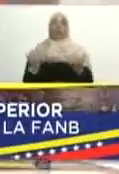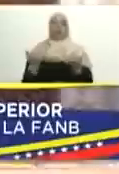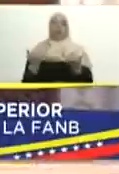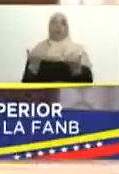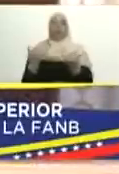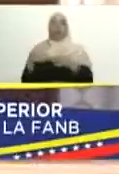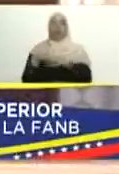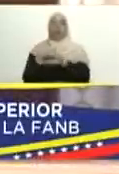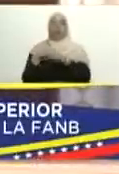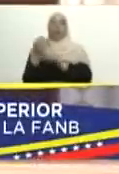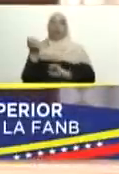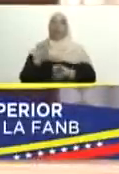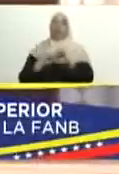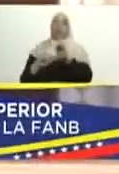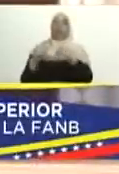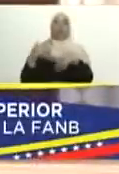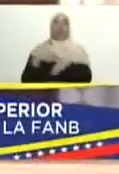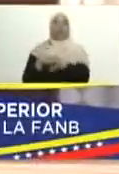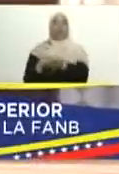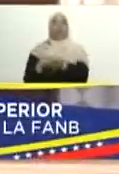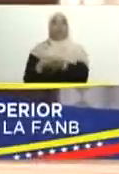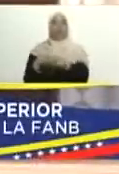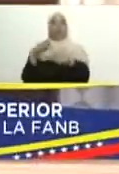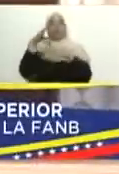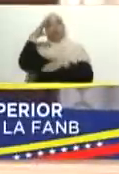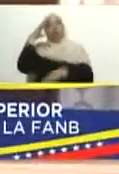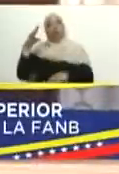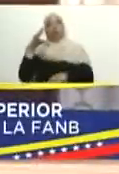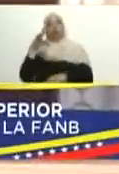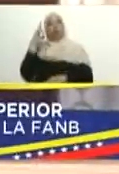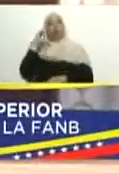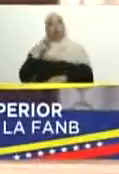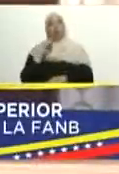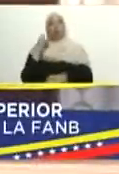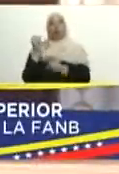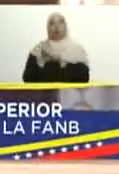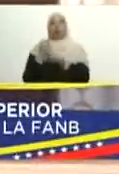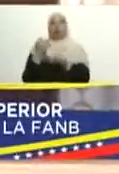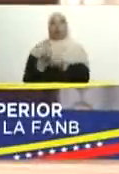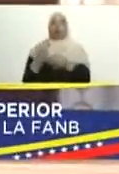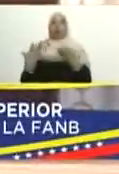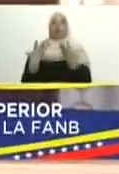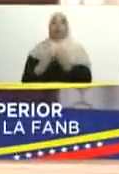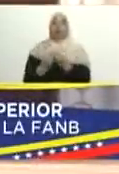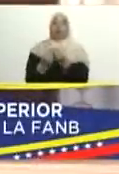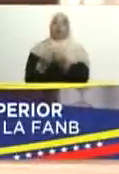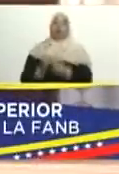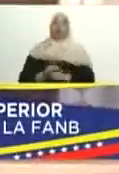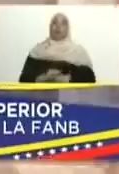del Ministerio de la Defensa, el rector de la Universidad Militar Bolivariana, Félix Osorio, compañero,